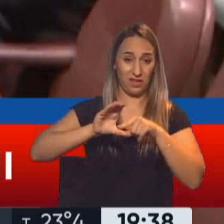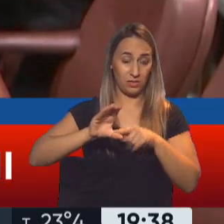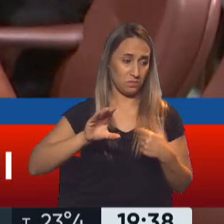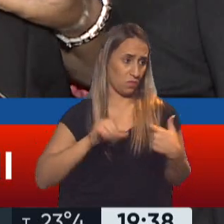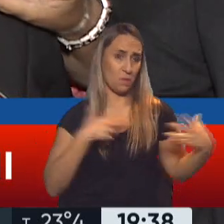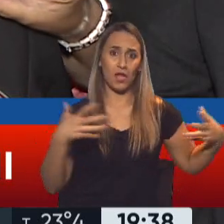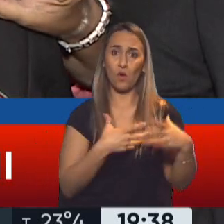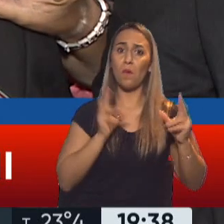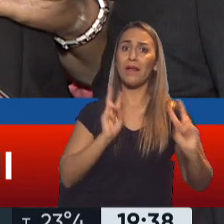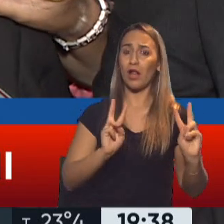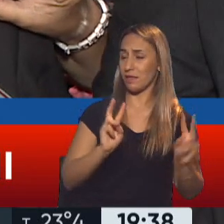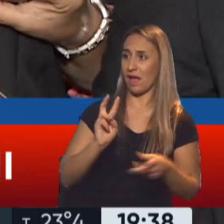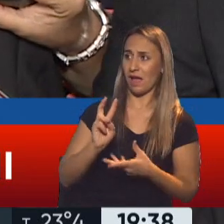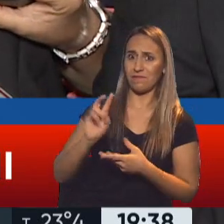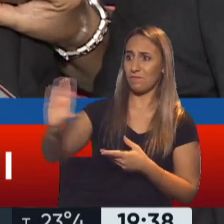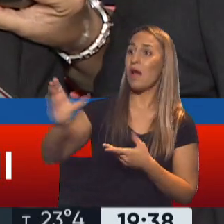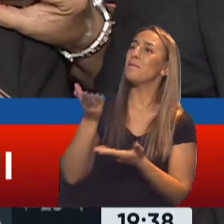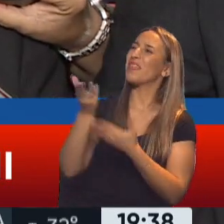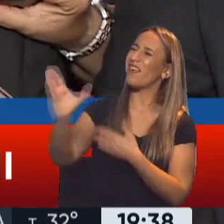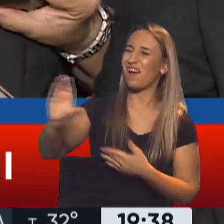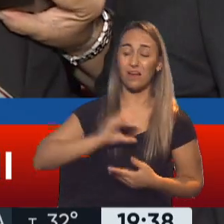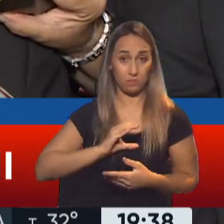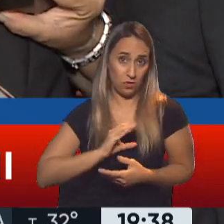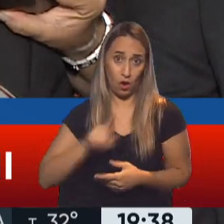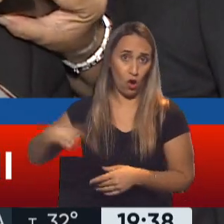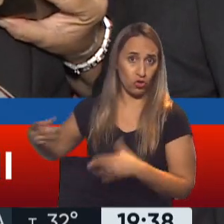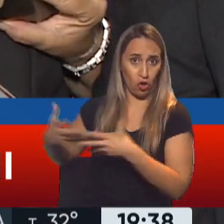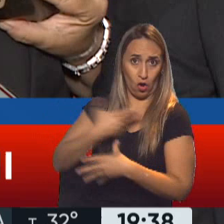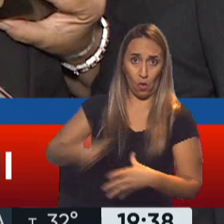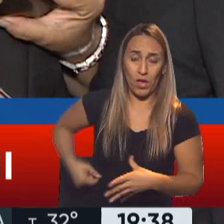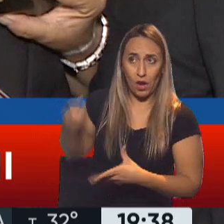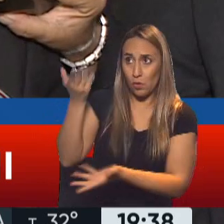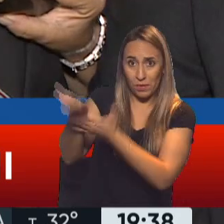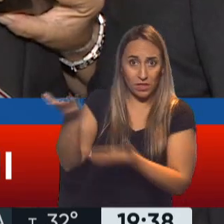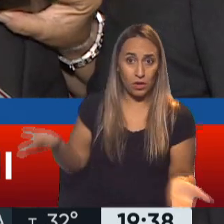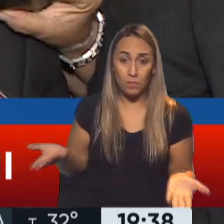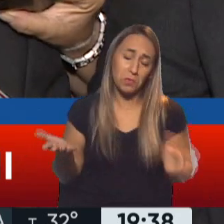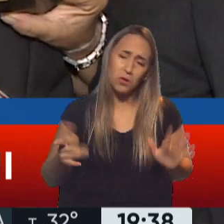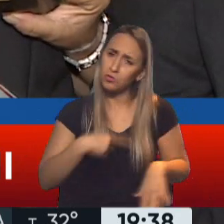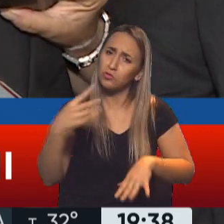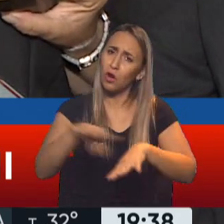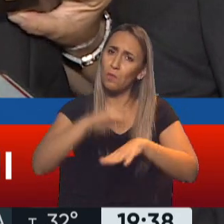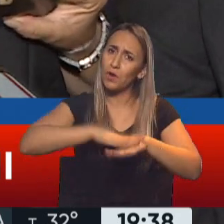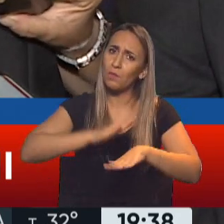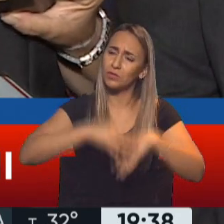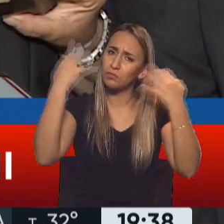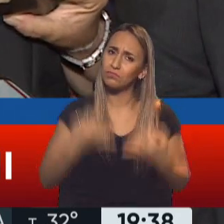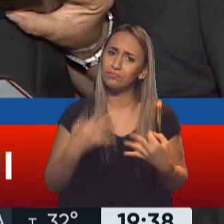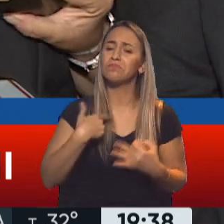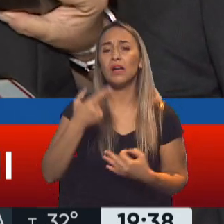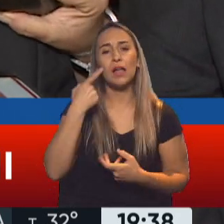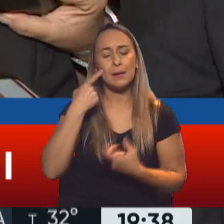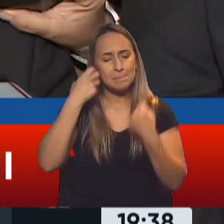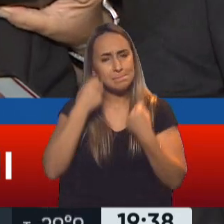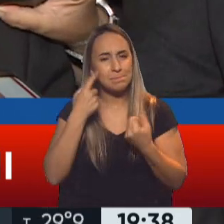al peronismo. Pero bueno, siempre se ha caracterizado por poder afrontar los compromisos que hoy tiene la